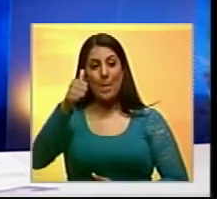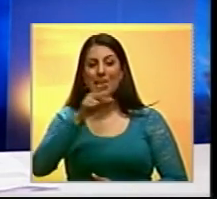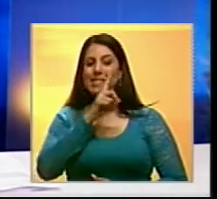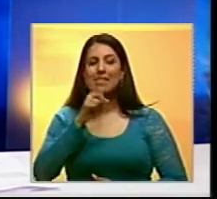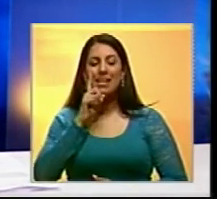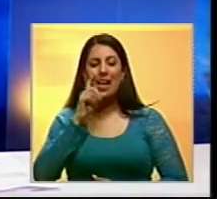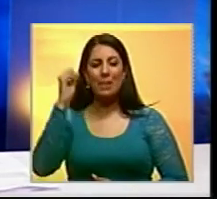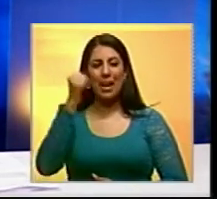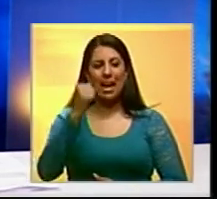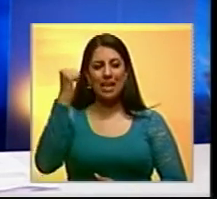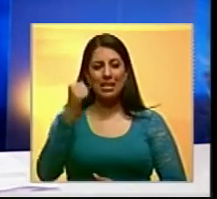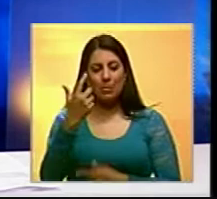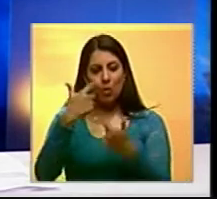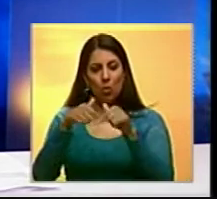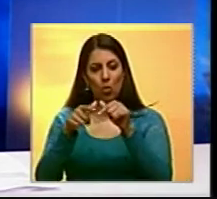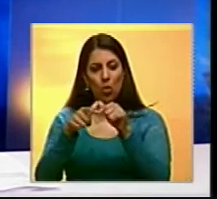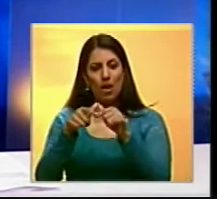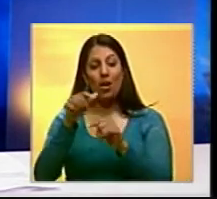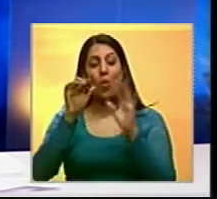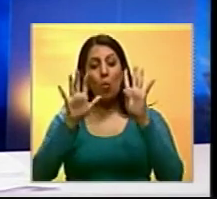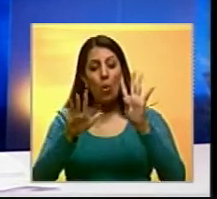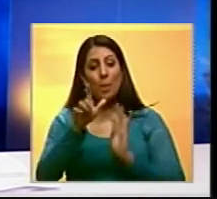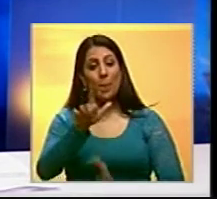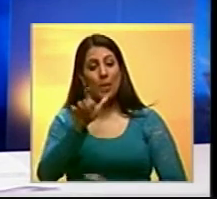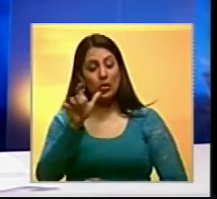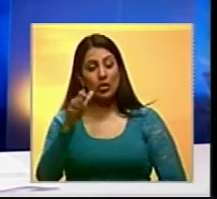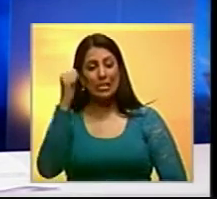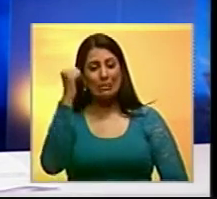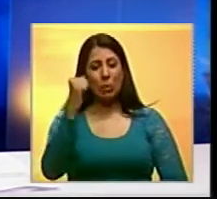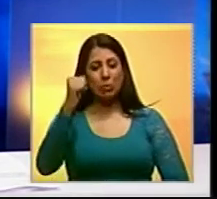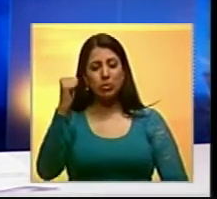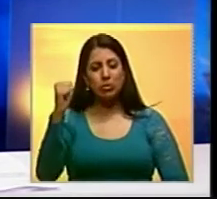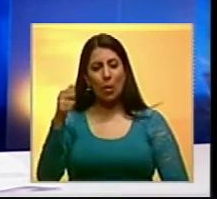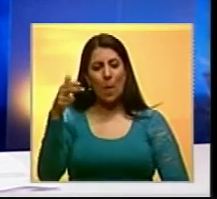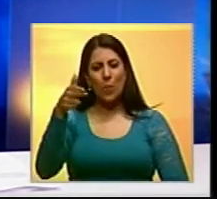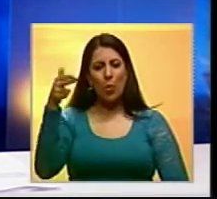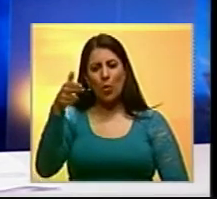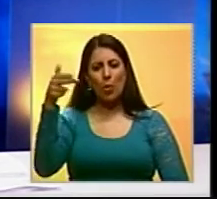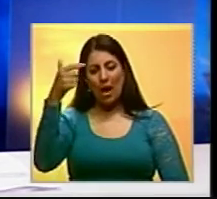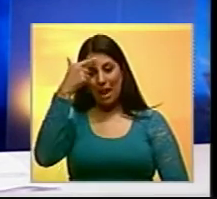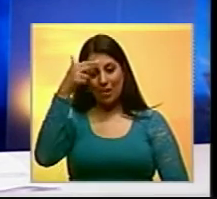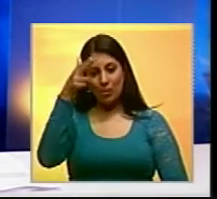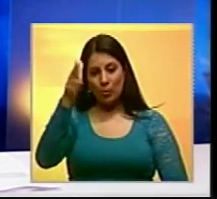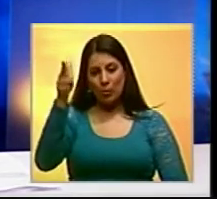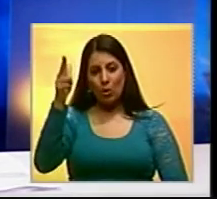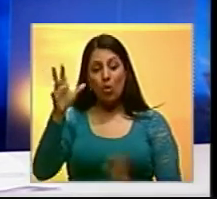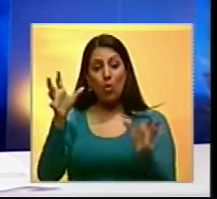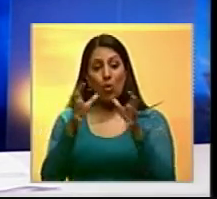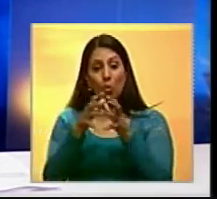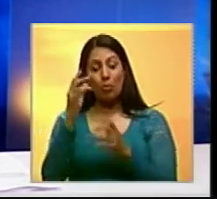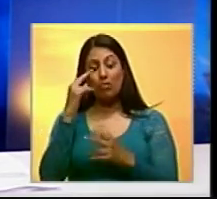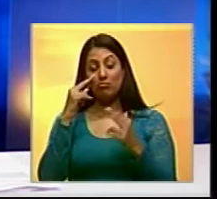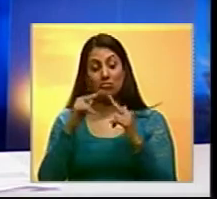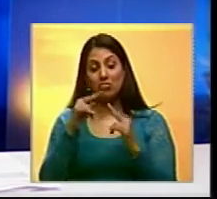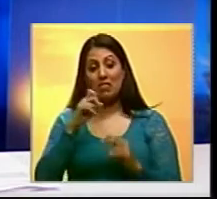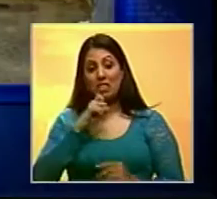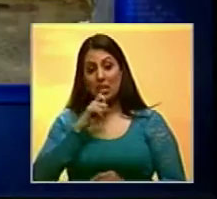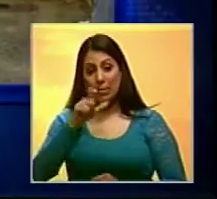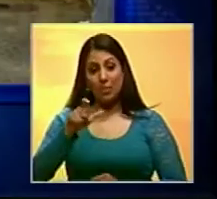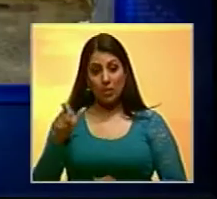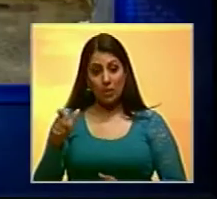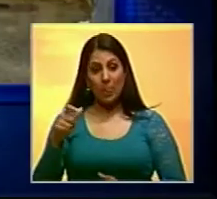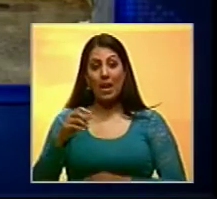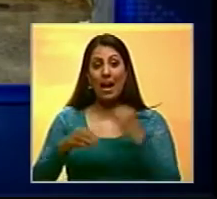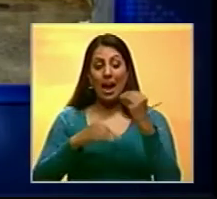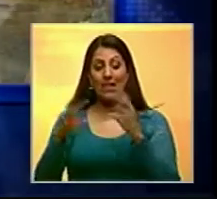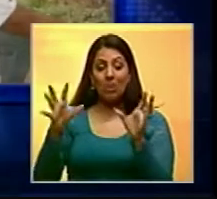denominada masacre de Cariaco, donde 9 personas fueron asesinadas con disparos en la cabeza por un grupo de desconocidos. El hecho